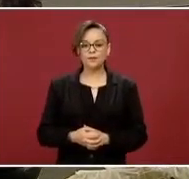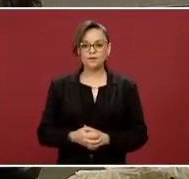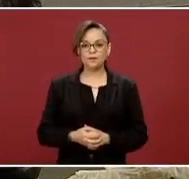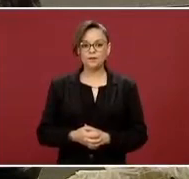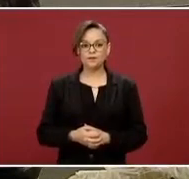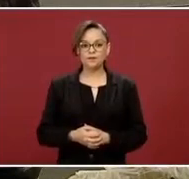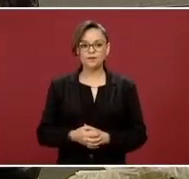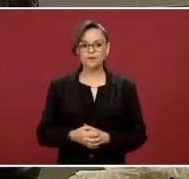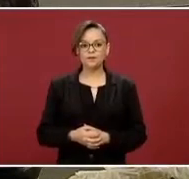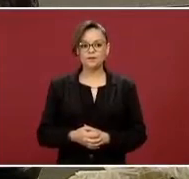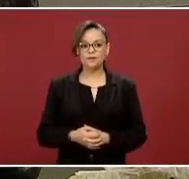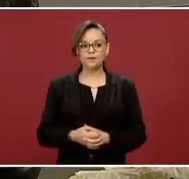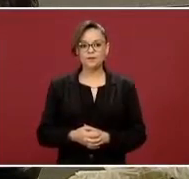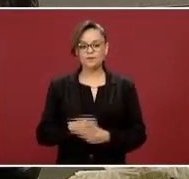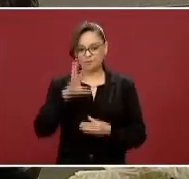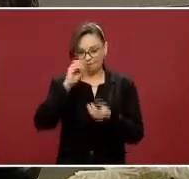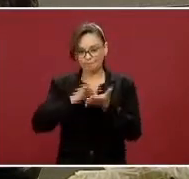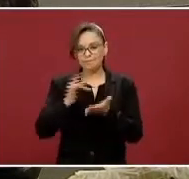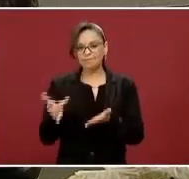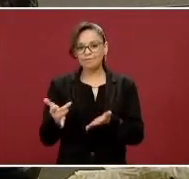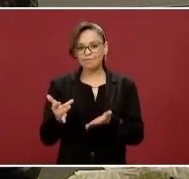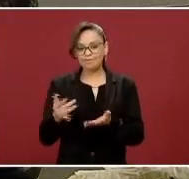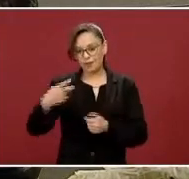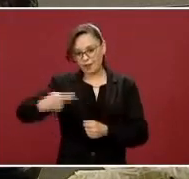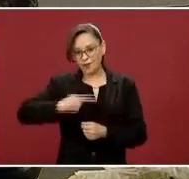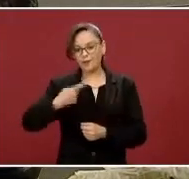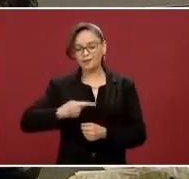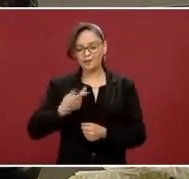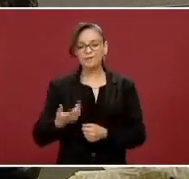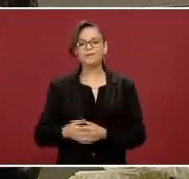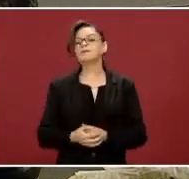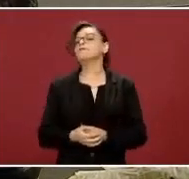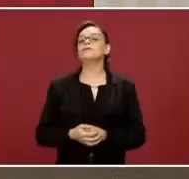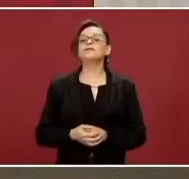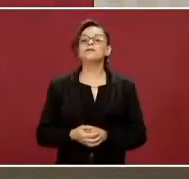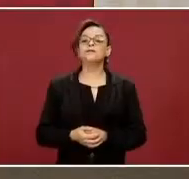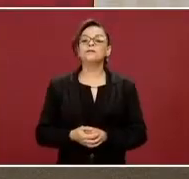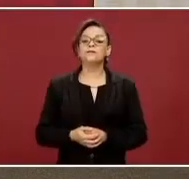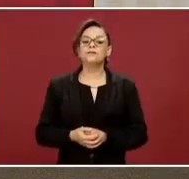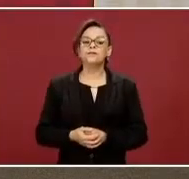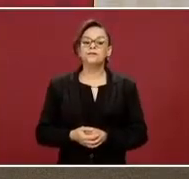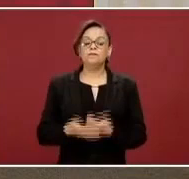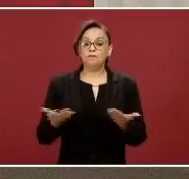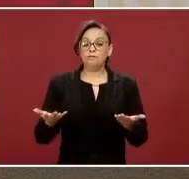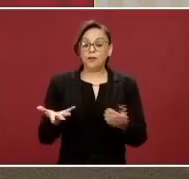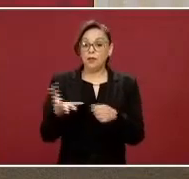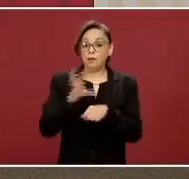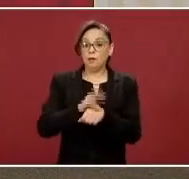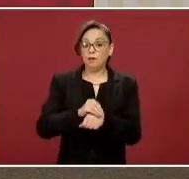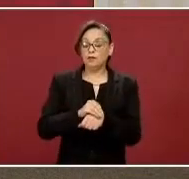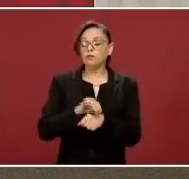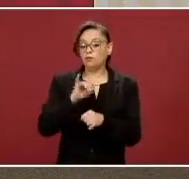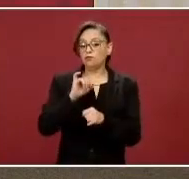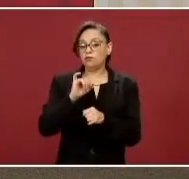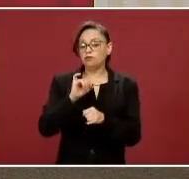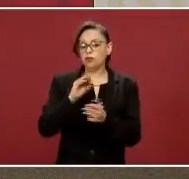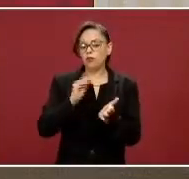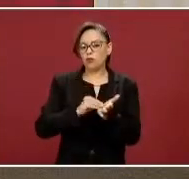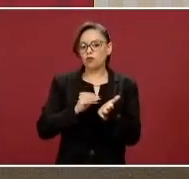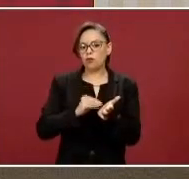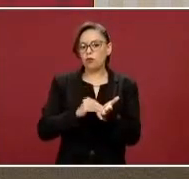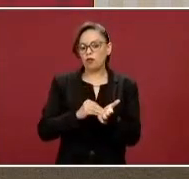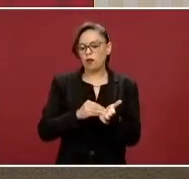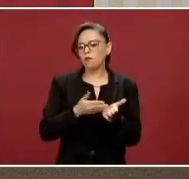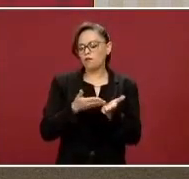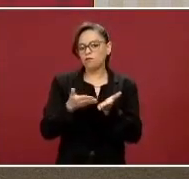Bueno, muchas gracias por la pregunta. El permiso sigue la lógica de